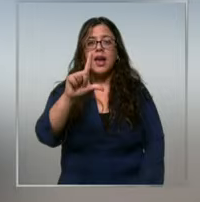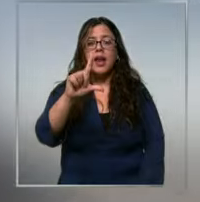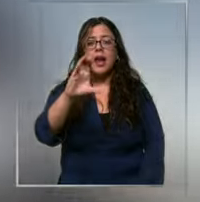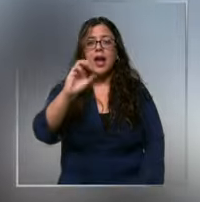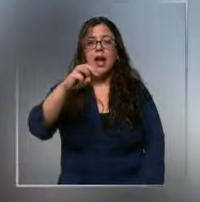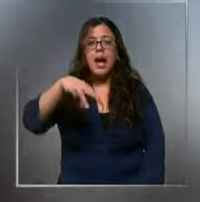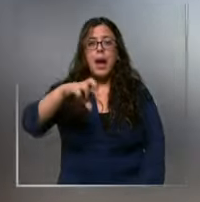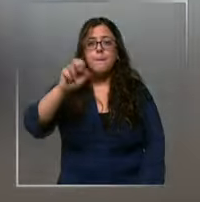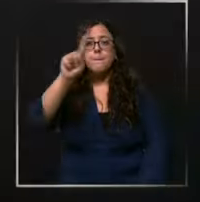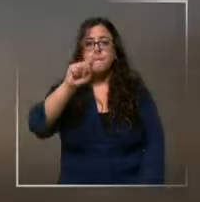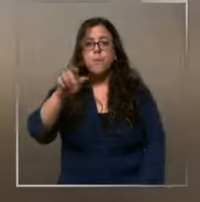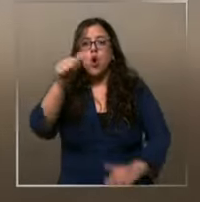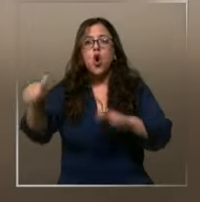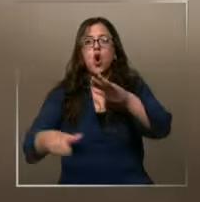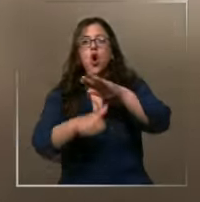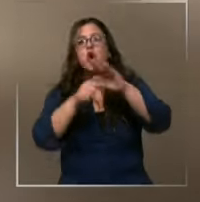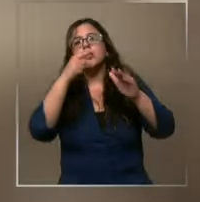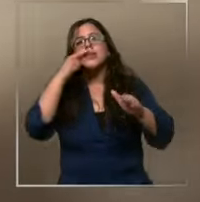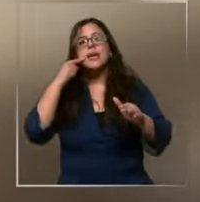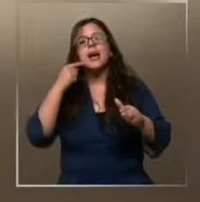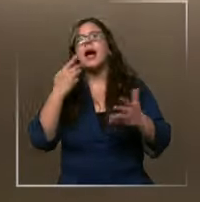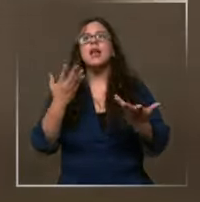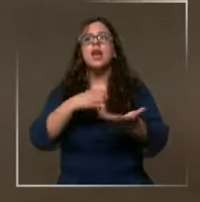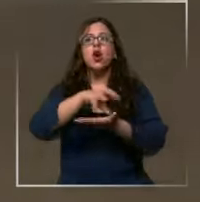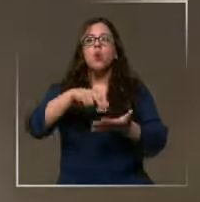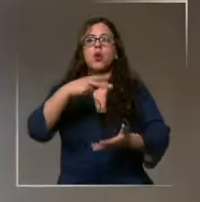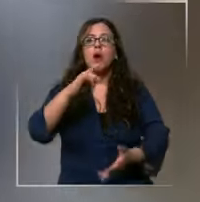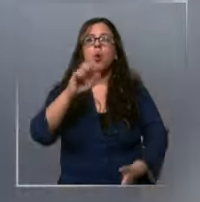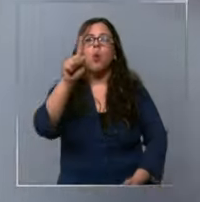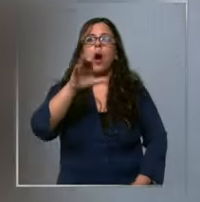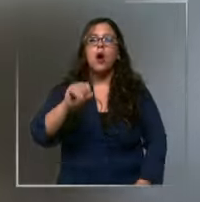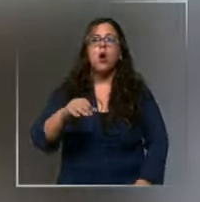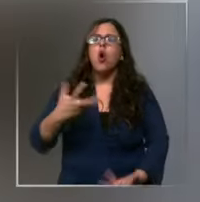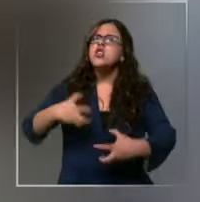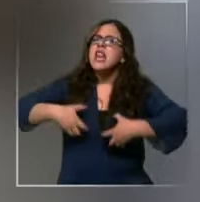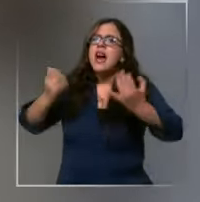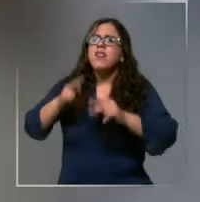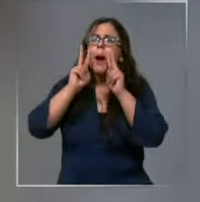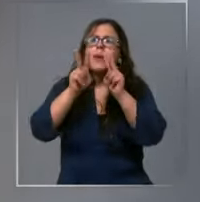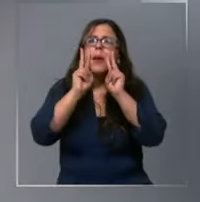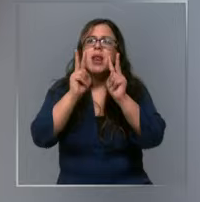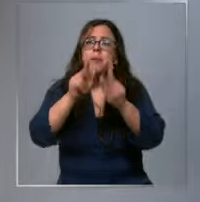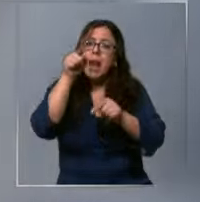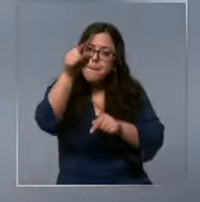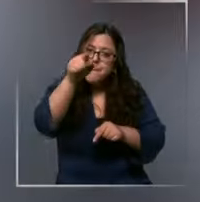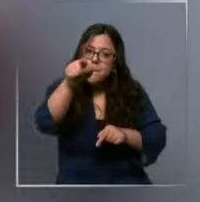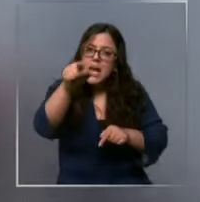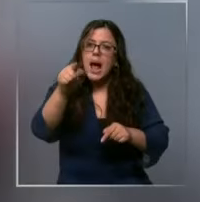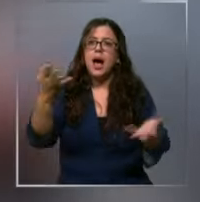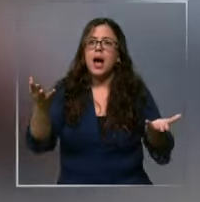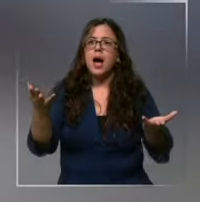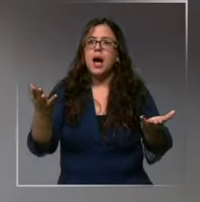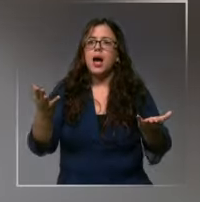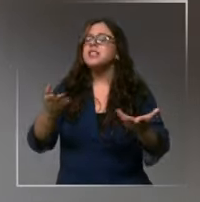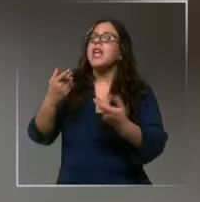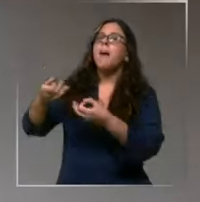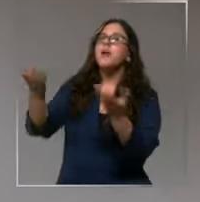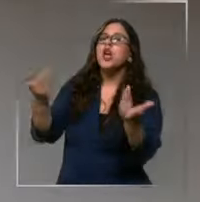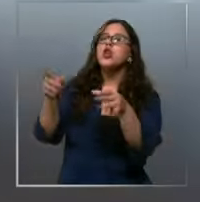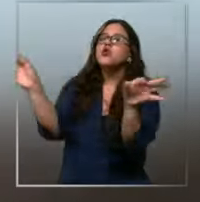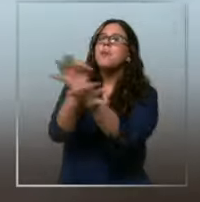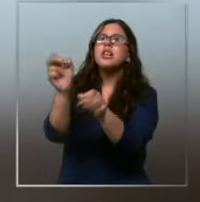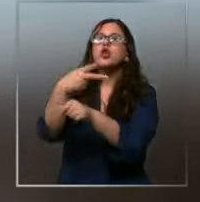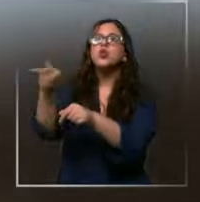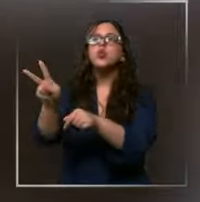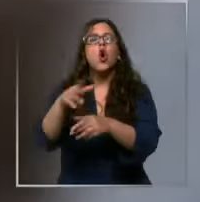de la comuna de Huasco. Y es que da rabia porque mira cómo está abriéndose la barra. Es que son tus argumentos frente a la presión.